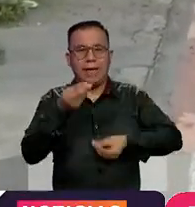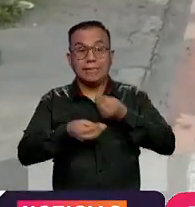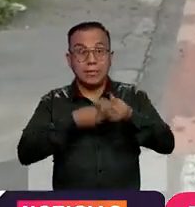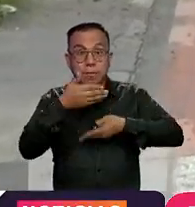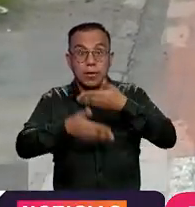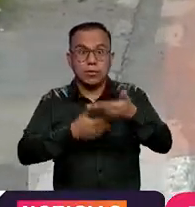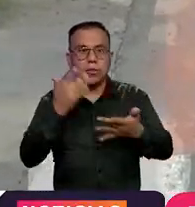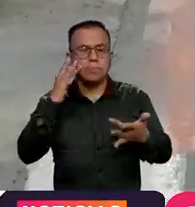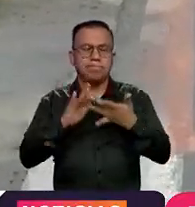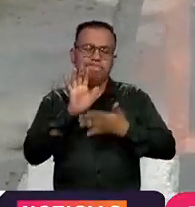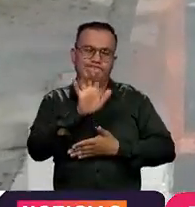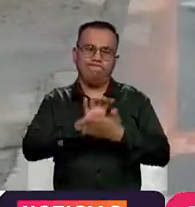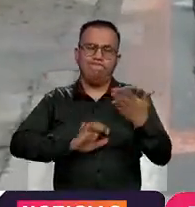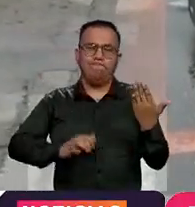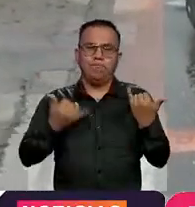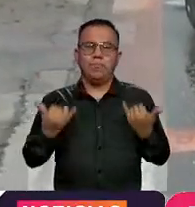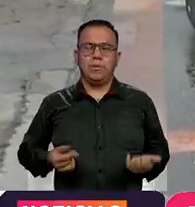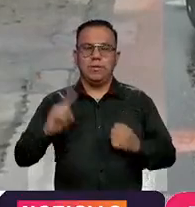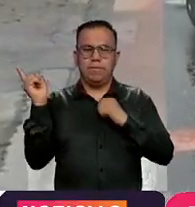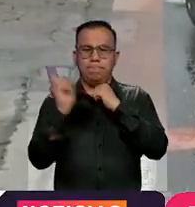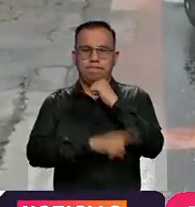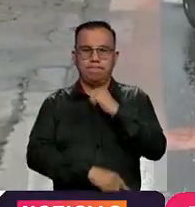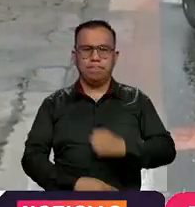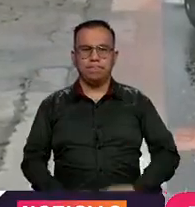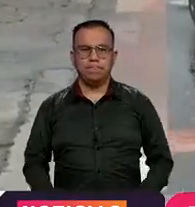trámite para evitar pues las sanciones.